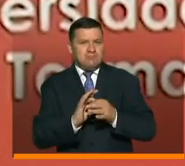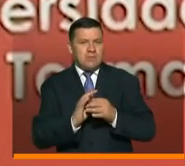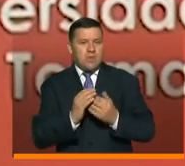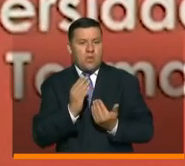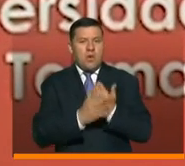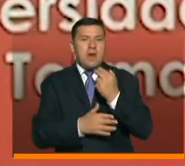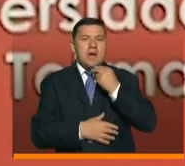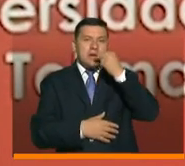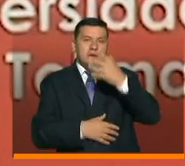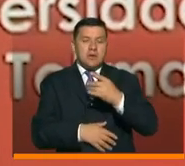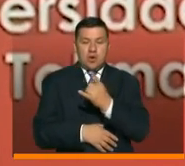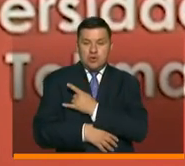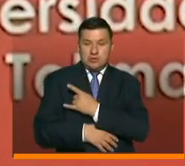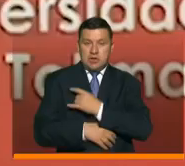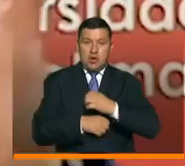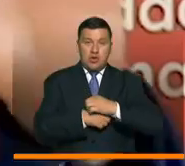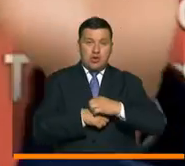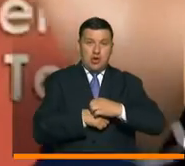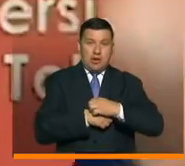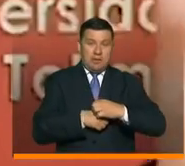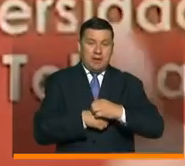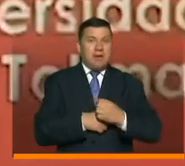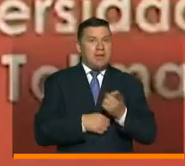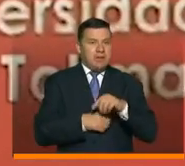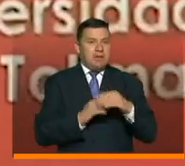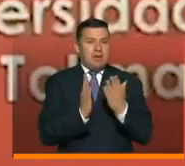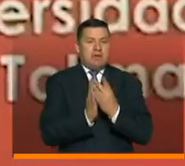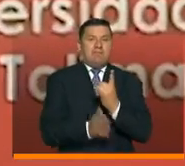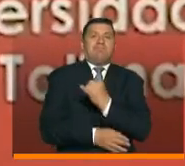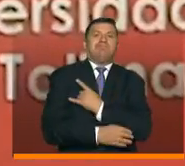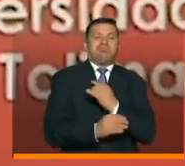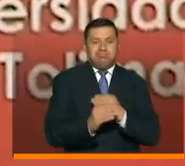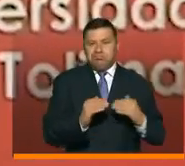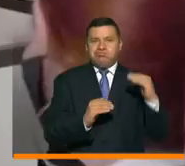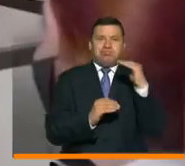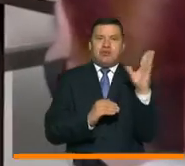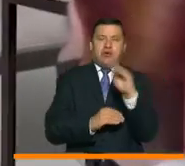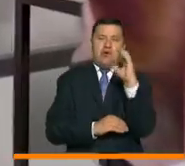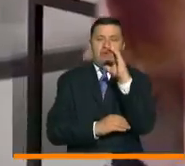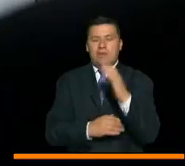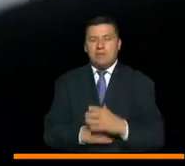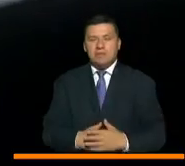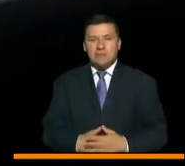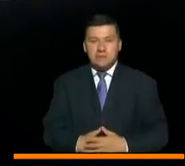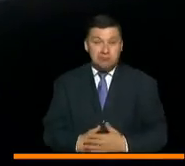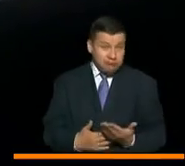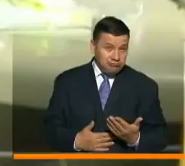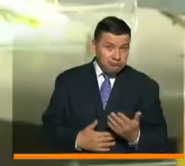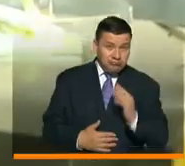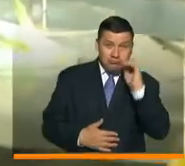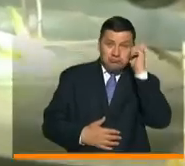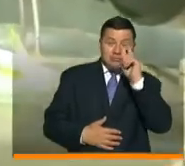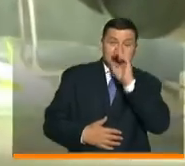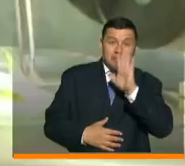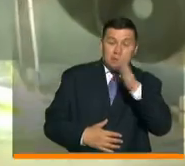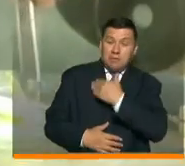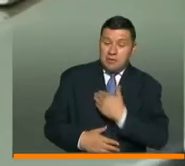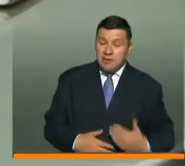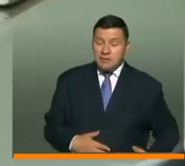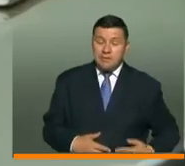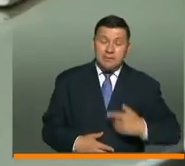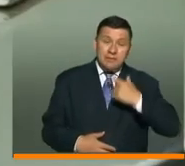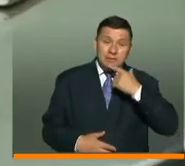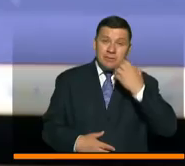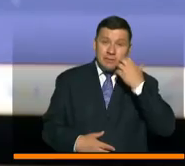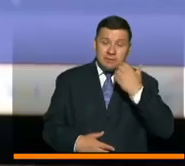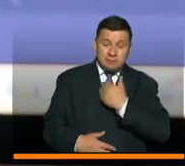historia para la Universidad del Tolima, sino para la educación superior de toda Colombia. Así, el gobierno del presidente Iván